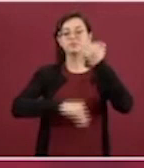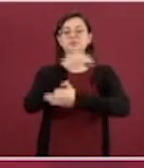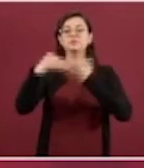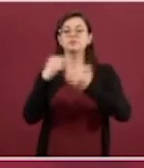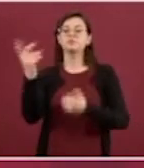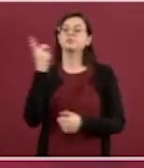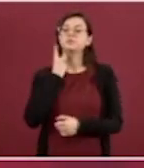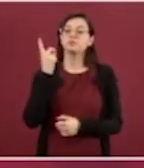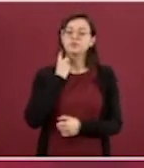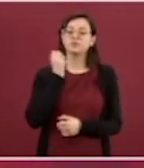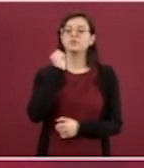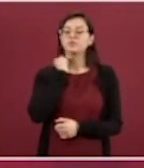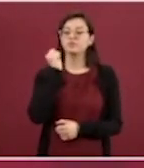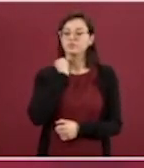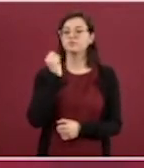federales y locales,